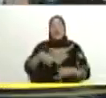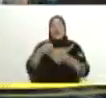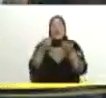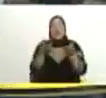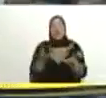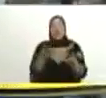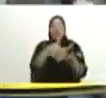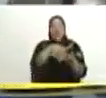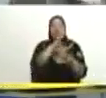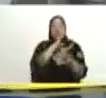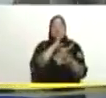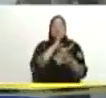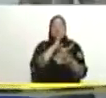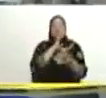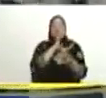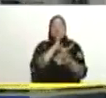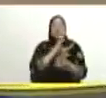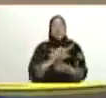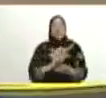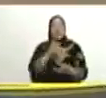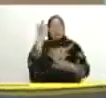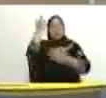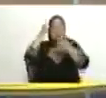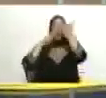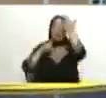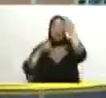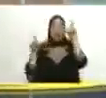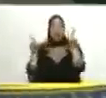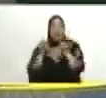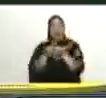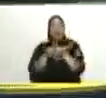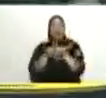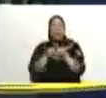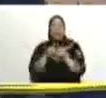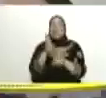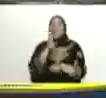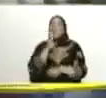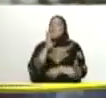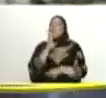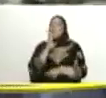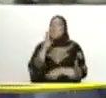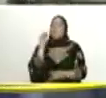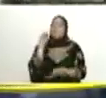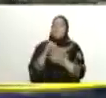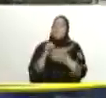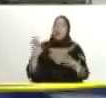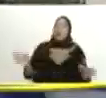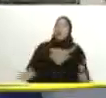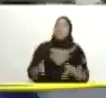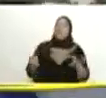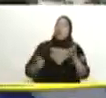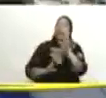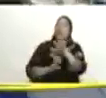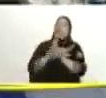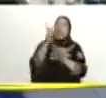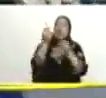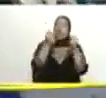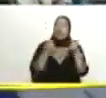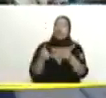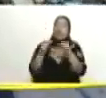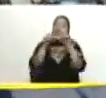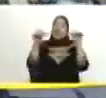años, presidente. El comandante Hugo Chávez creó el Banco del Tesoro para impulsar el desarrollo económico del